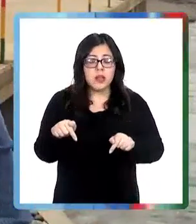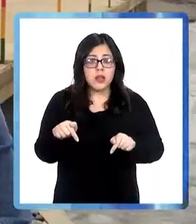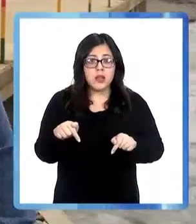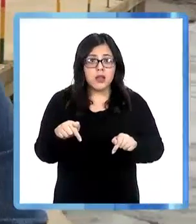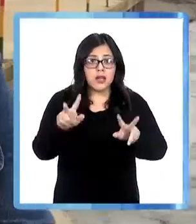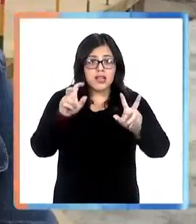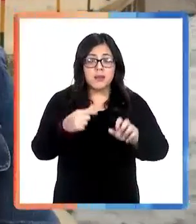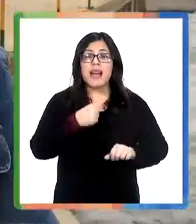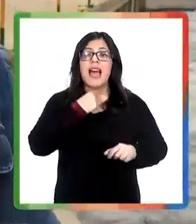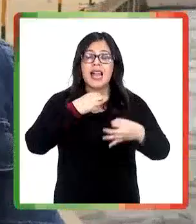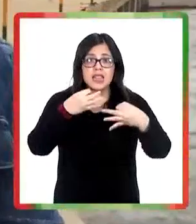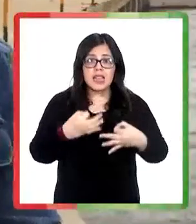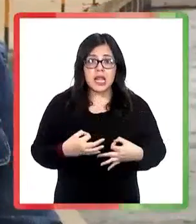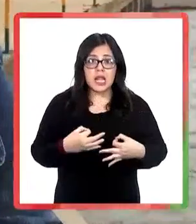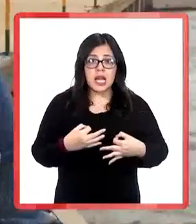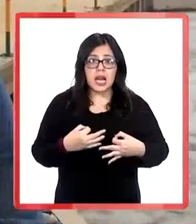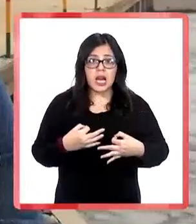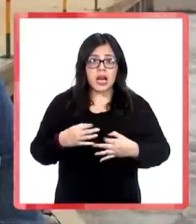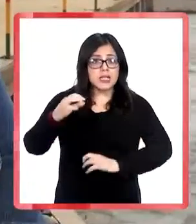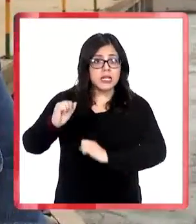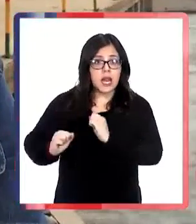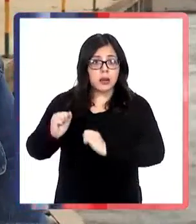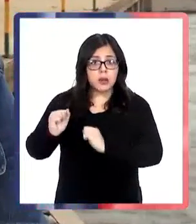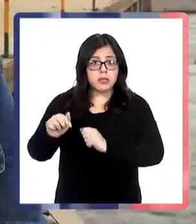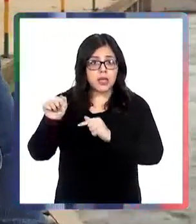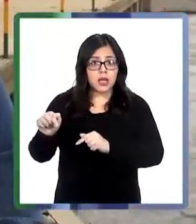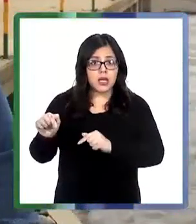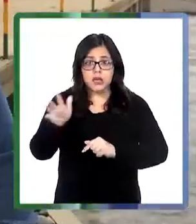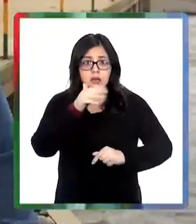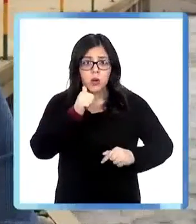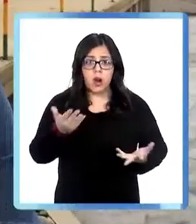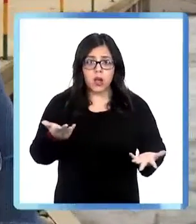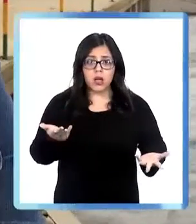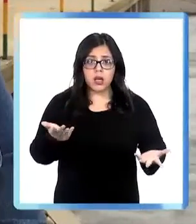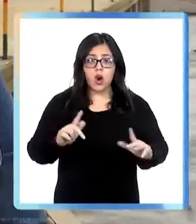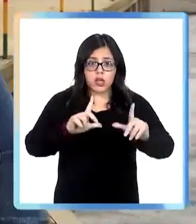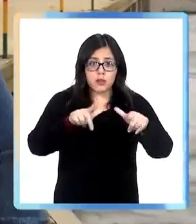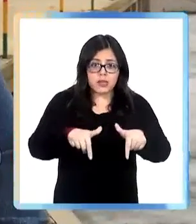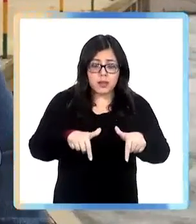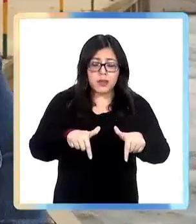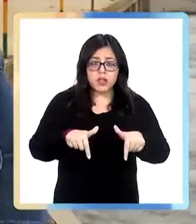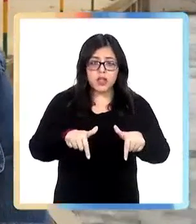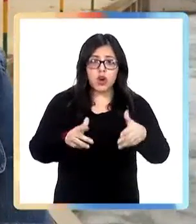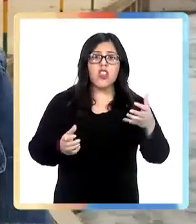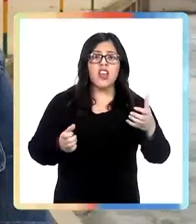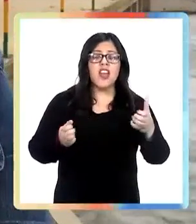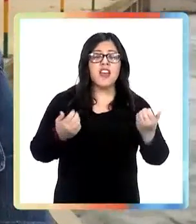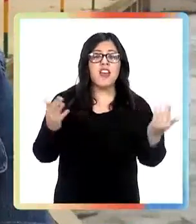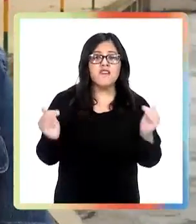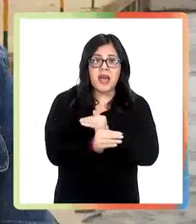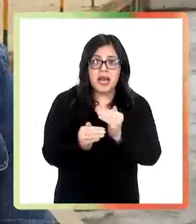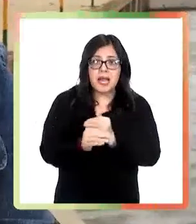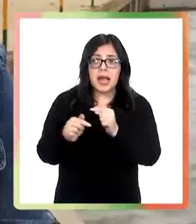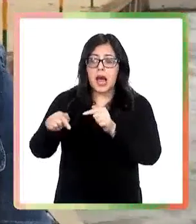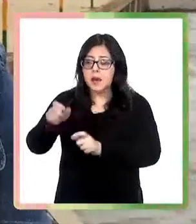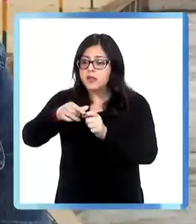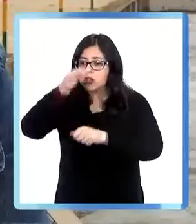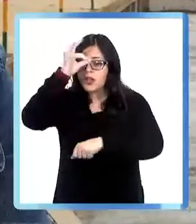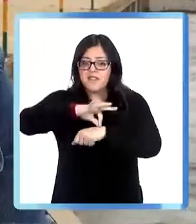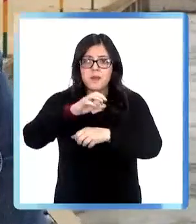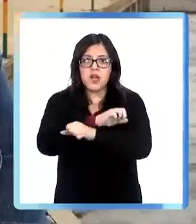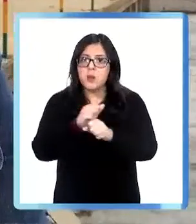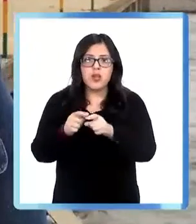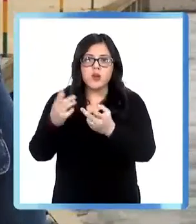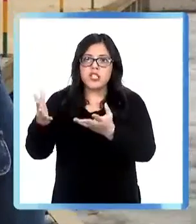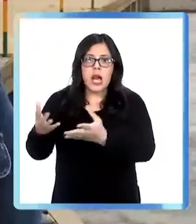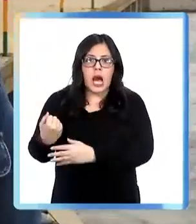la garantía que tiene la empresa de Motrón con Vialidad. Estamos preocupados porque la gente se ha enfermado y no hayamos cómo